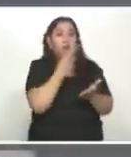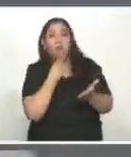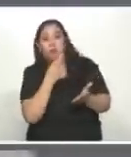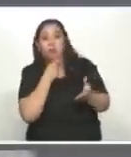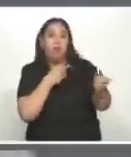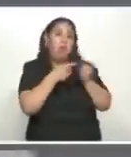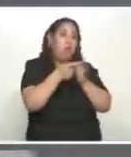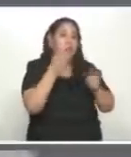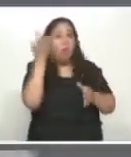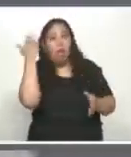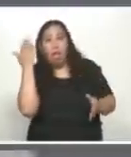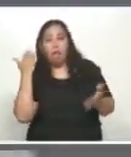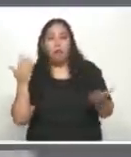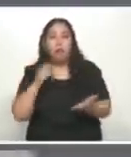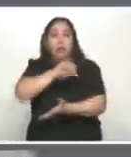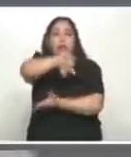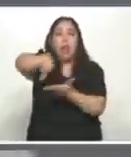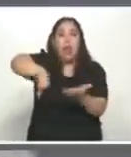Las alcaldías,